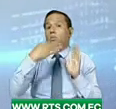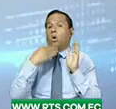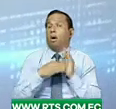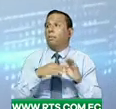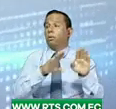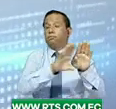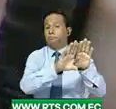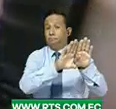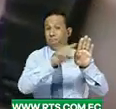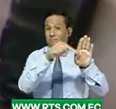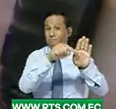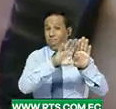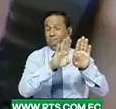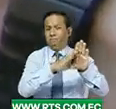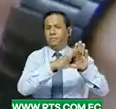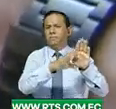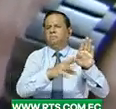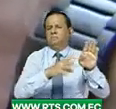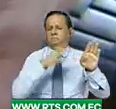Al salir mal olor,